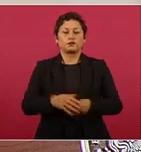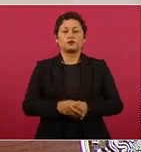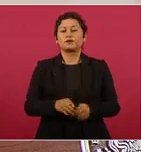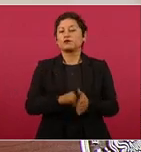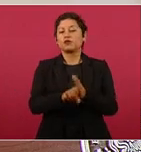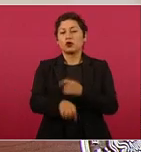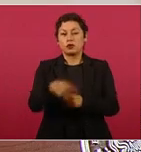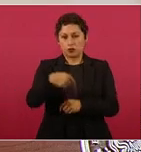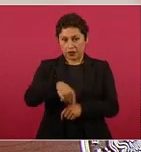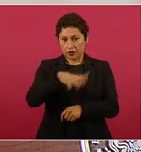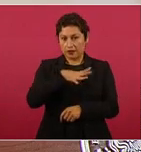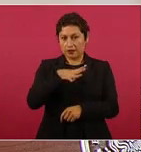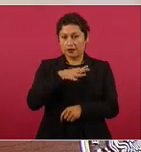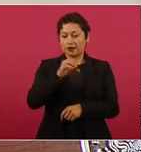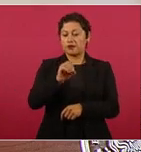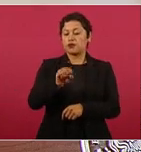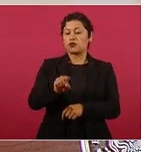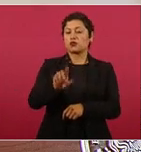0.5